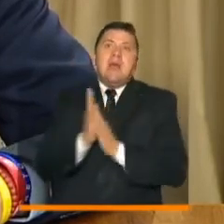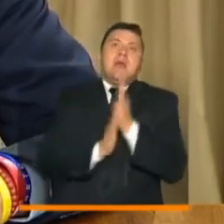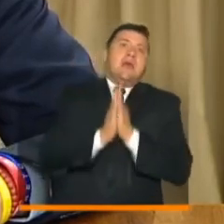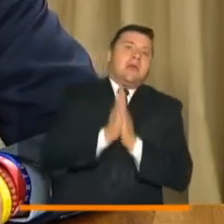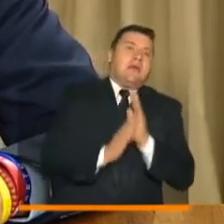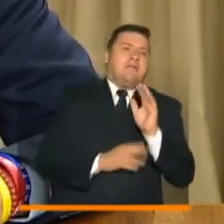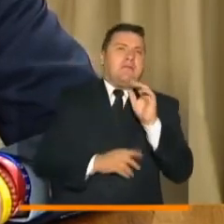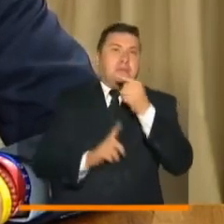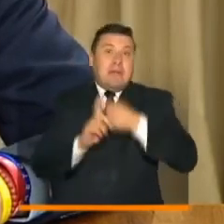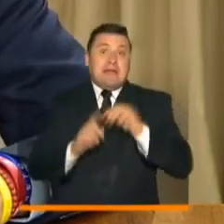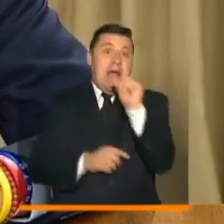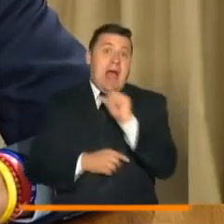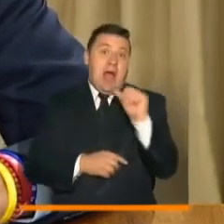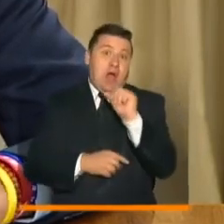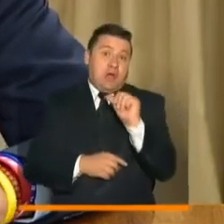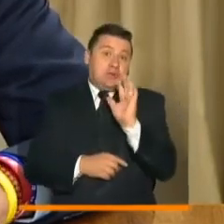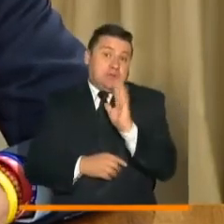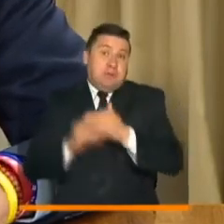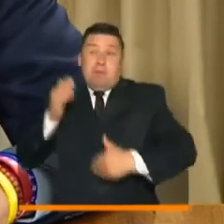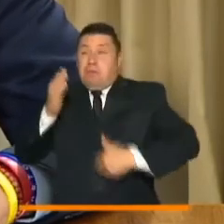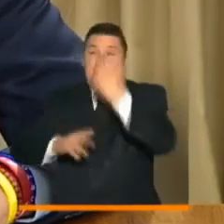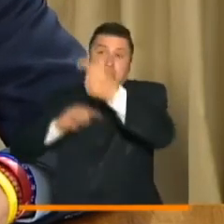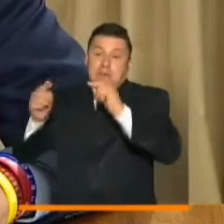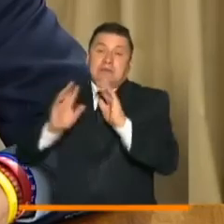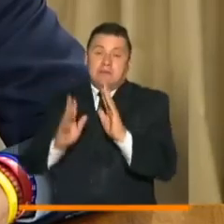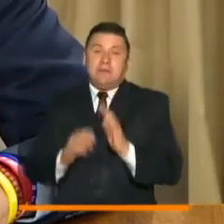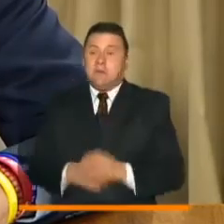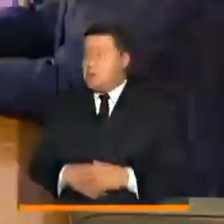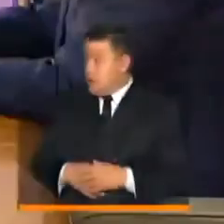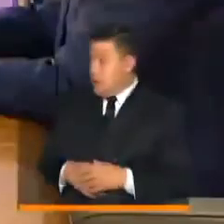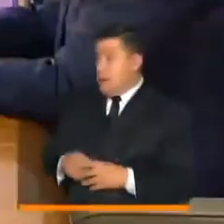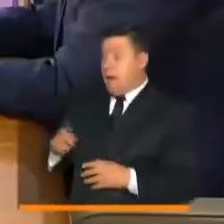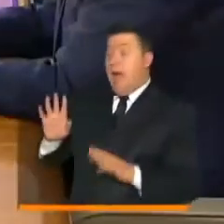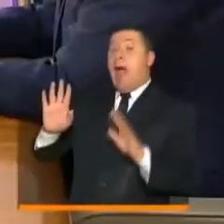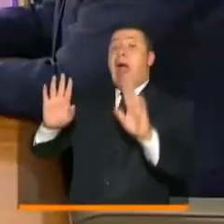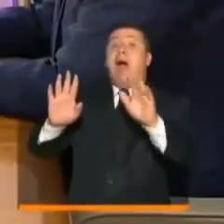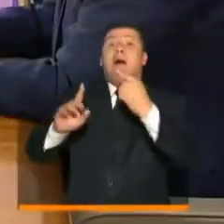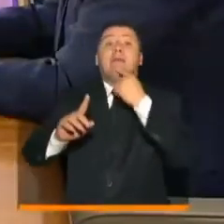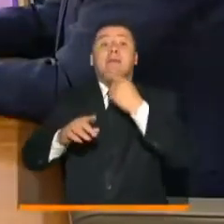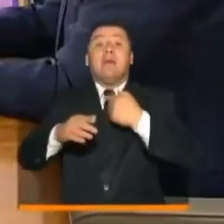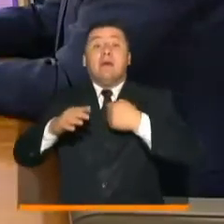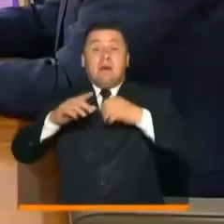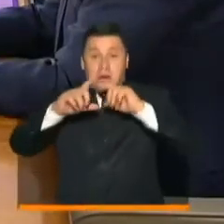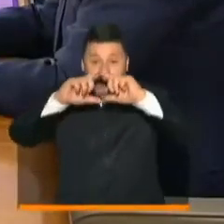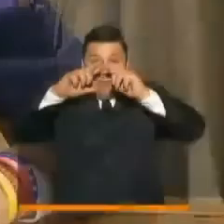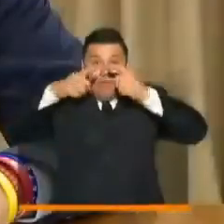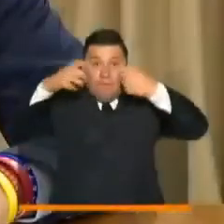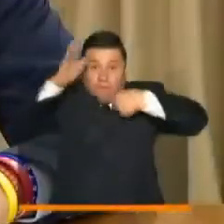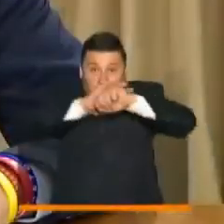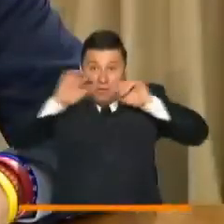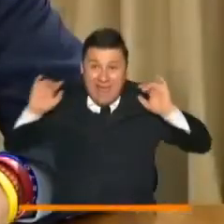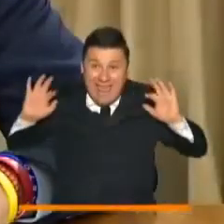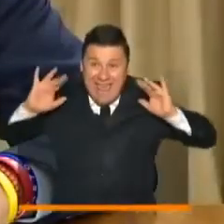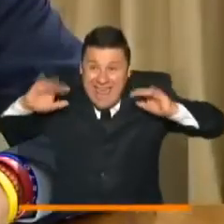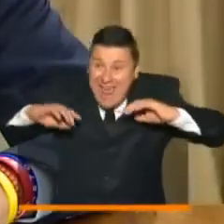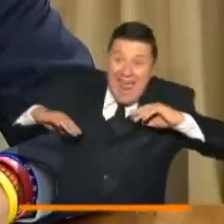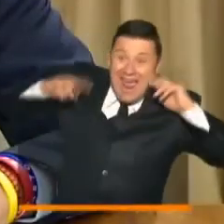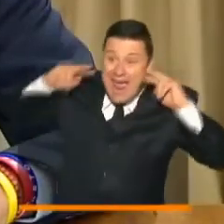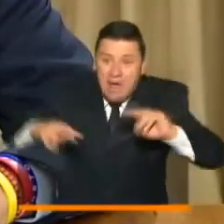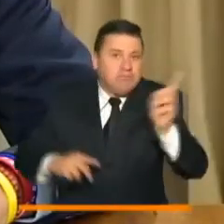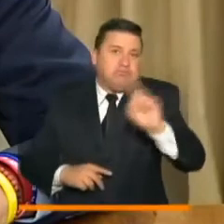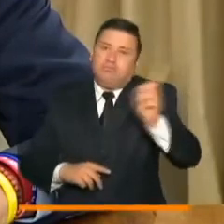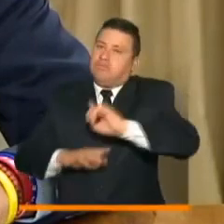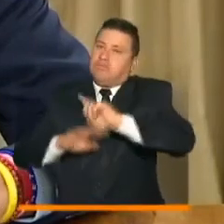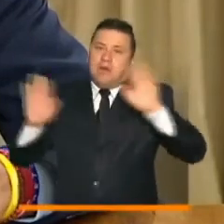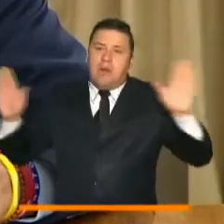en agosto de este año. De esa manera, presidente, a puerta cerrada, ningún espectáculo, ni deportivo ni de los otros